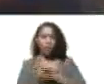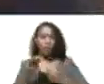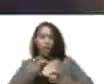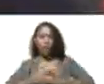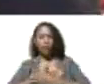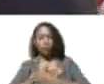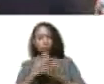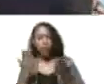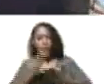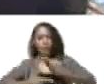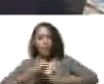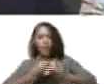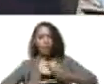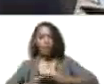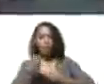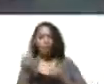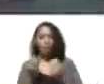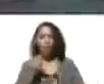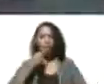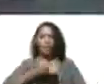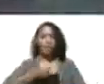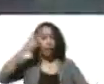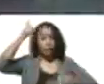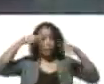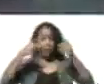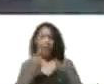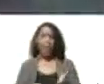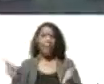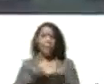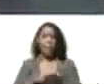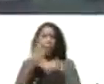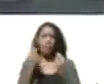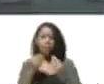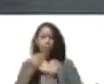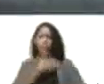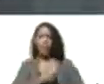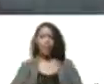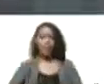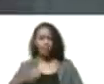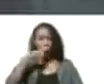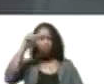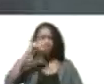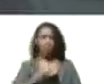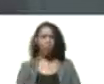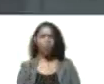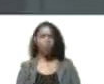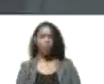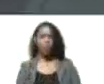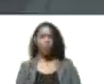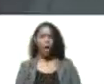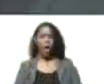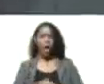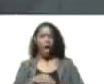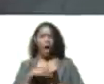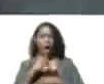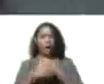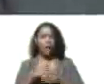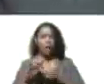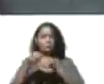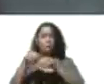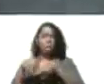servicio. Como lo decía Chávez, lo repite mucho el presidente Maduro, derretirnos en el servicio a los